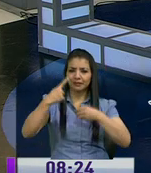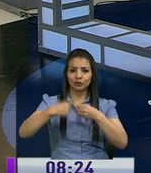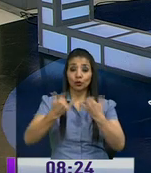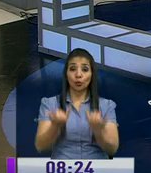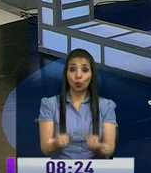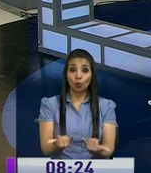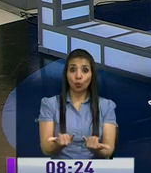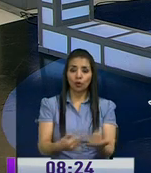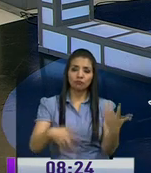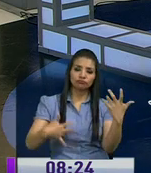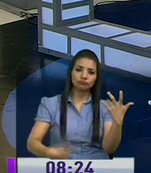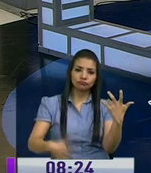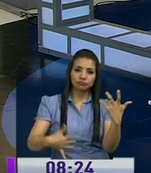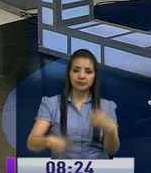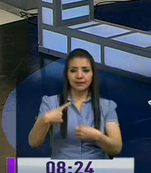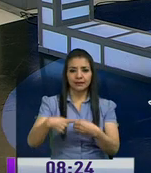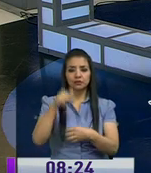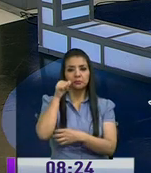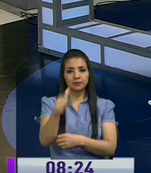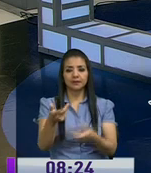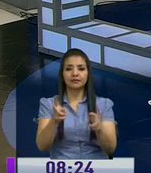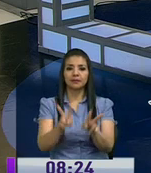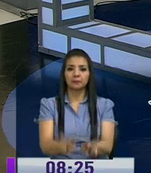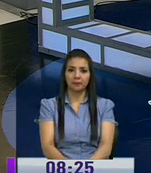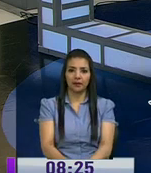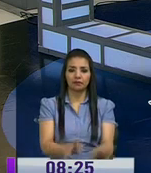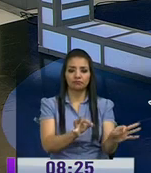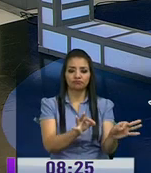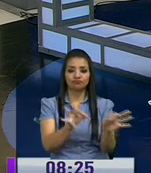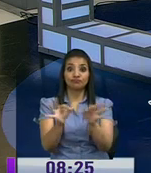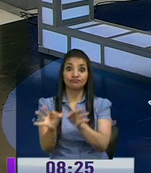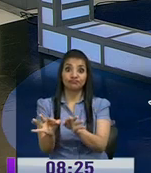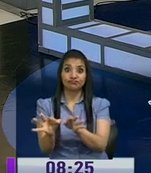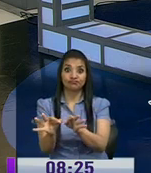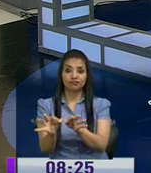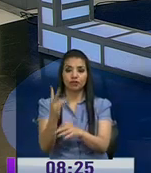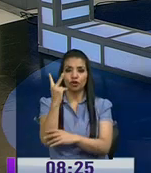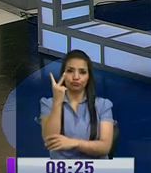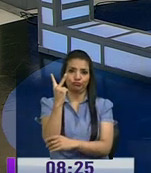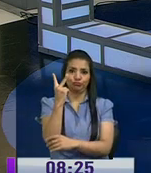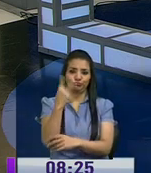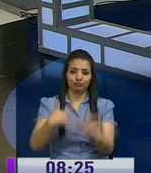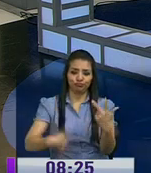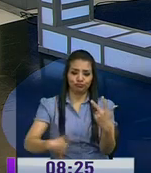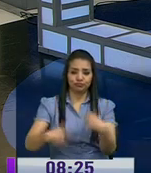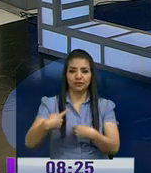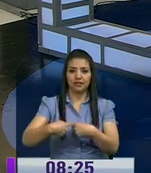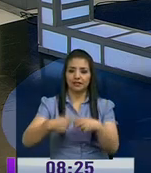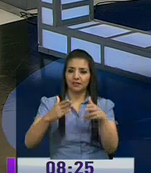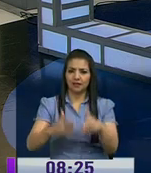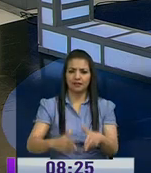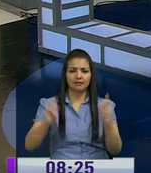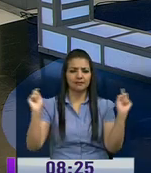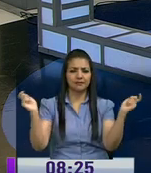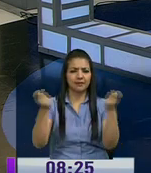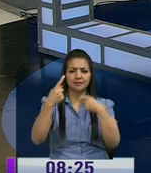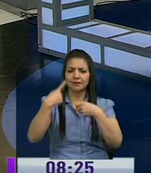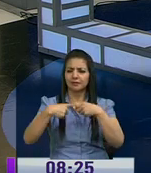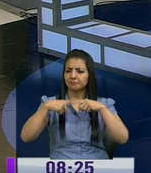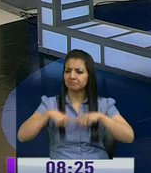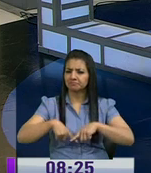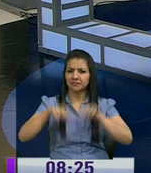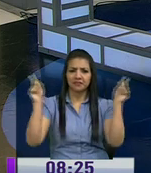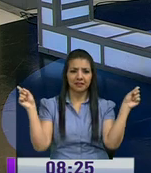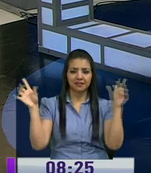hay la serenata quiteña, mañana también la hay, o sea, se ha trasladado a dos serenatas quiteñas. O sea, hay para festejar a Quito lo